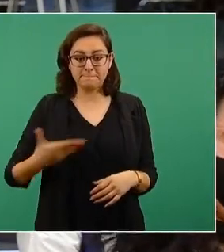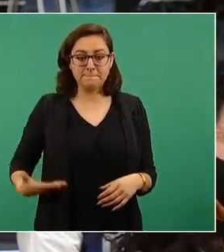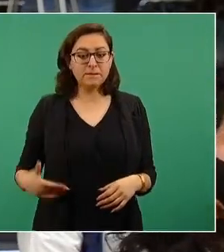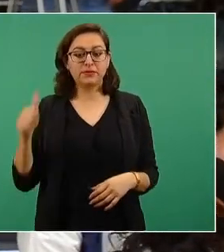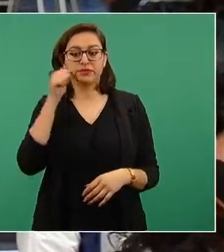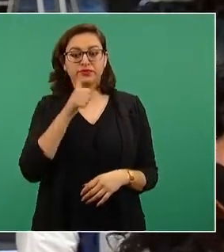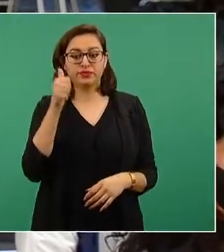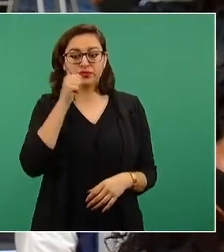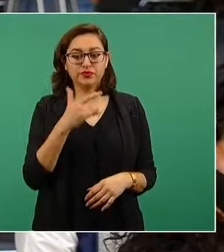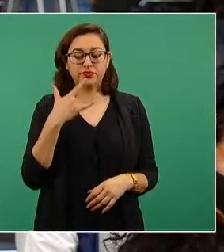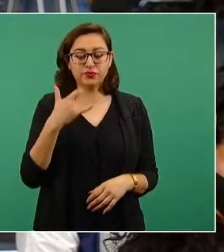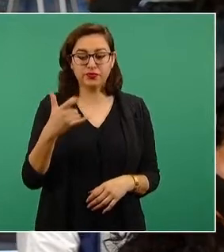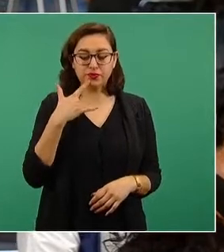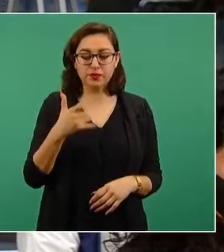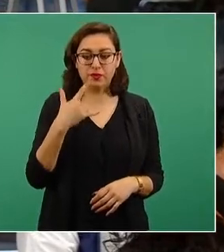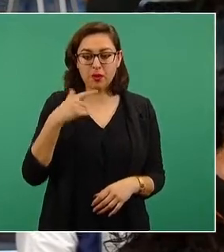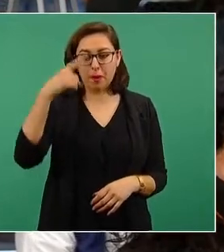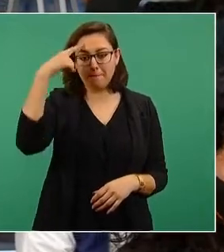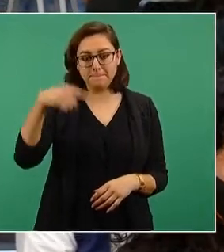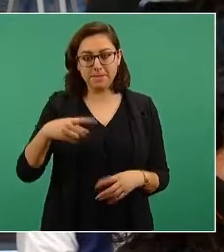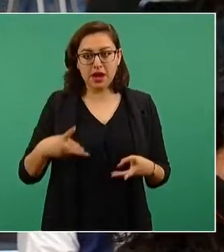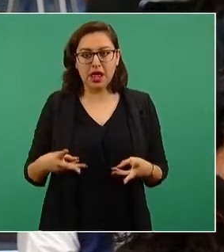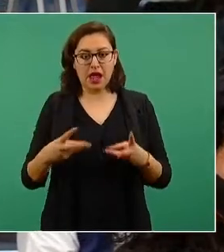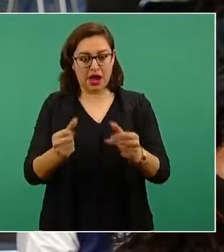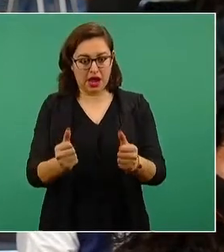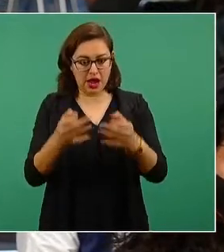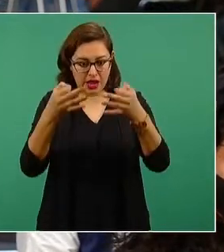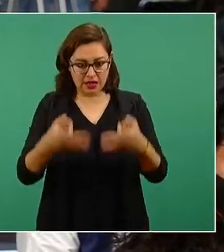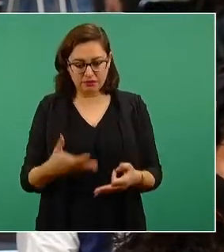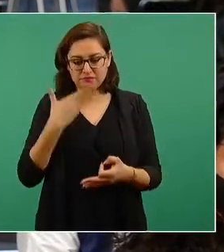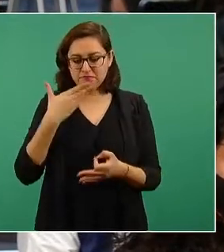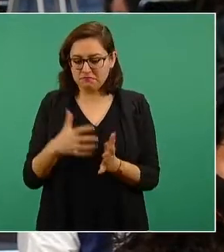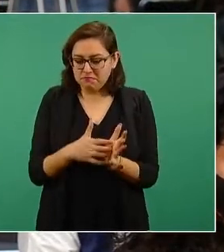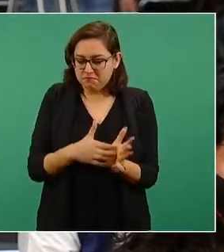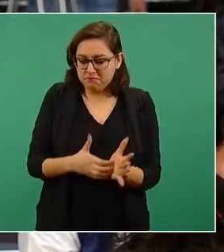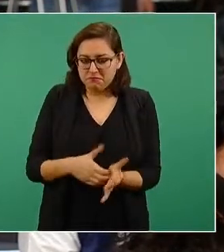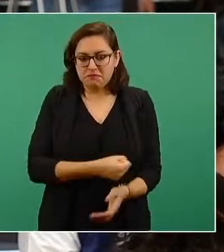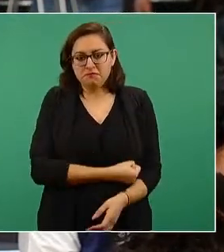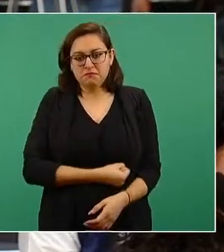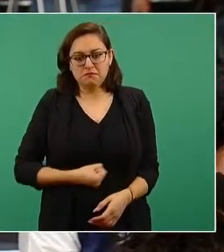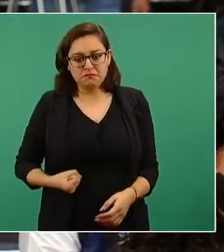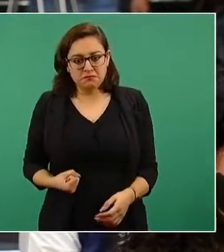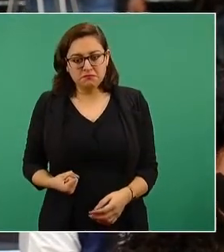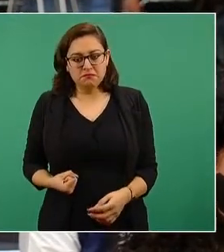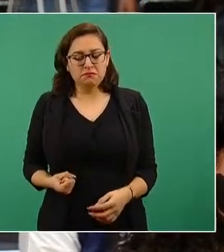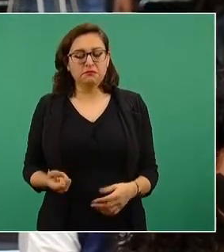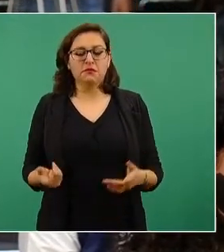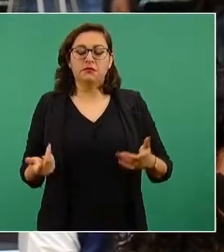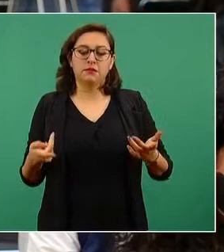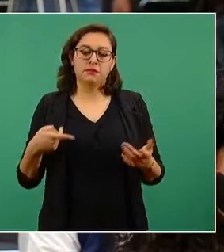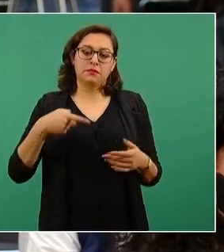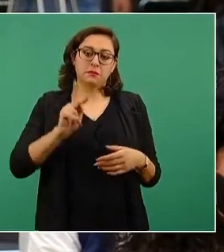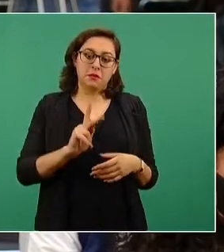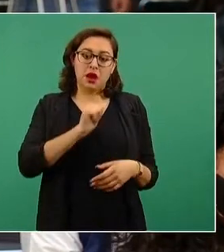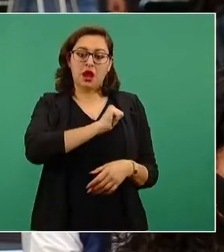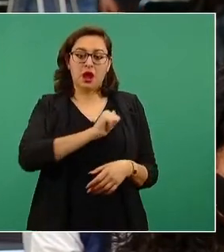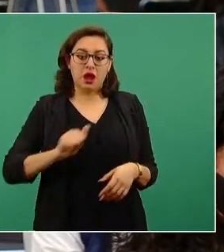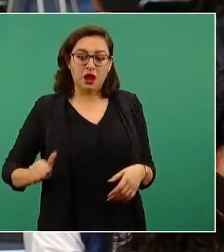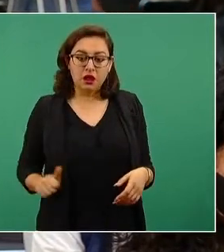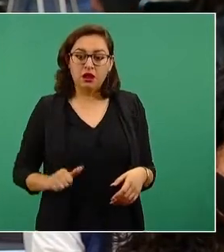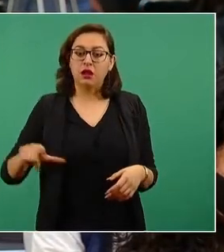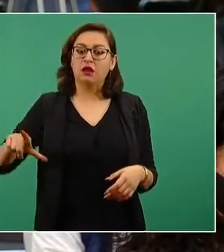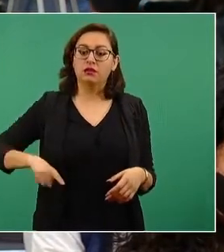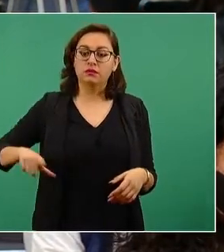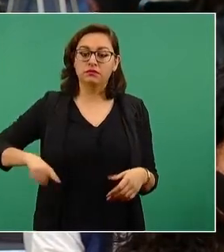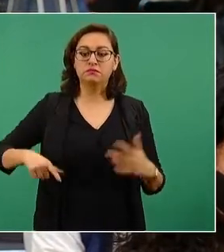unas finanzas públicas, implementando la austeridad y la responsabilidad en la erogación de los recursos. Pero hay alcaldes y funcionarios